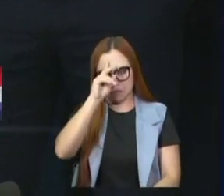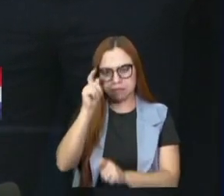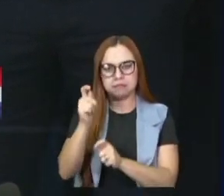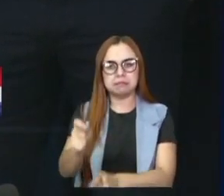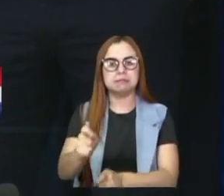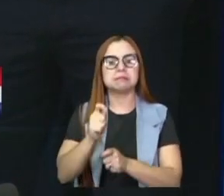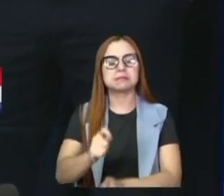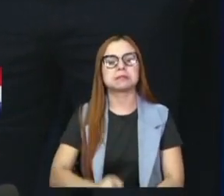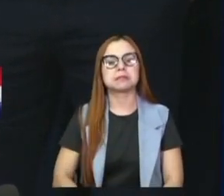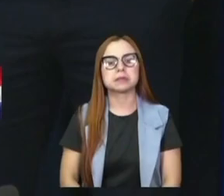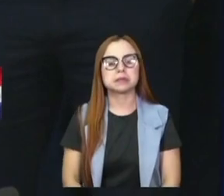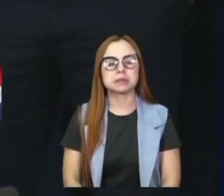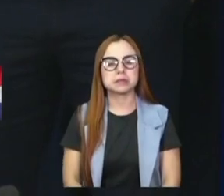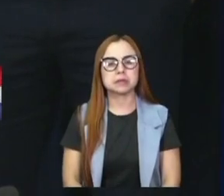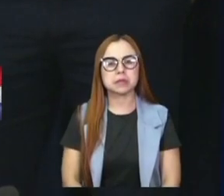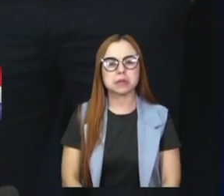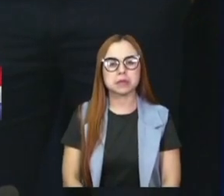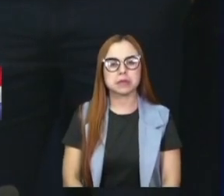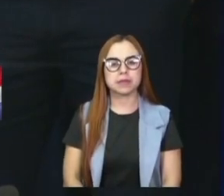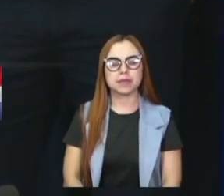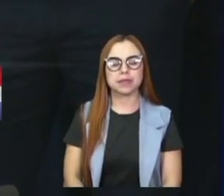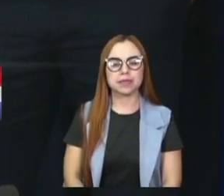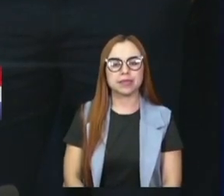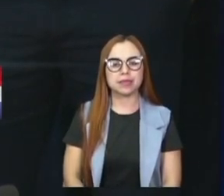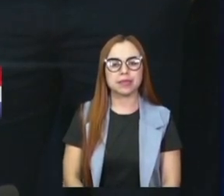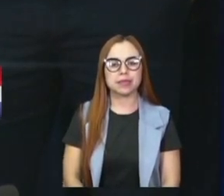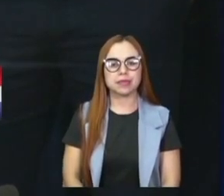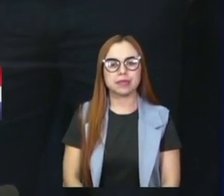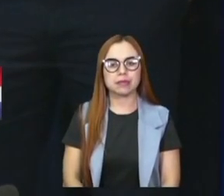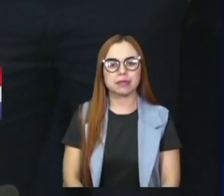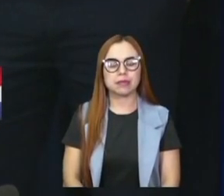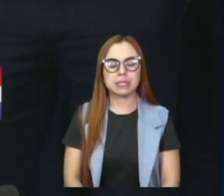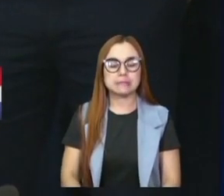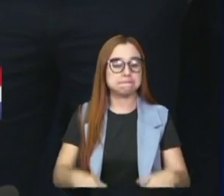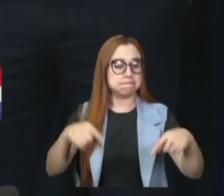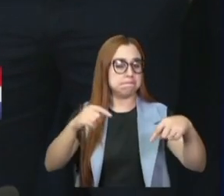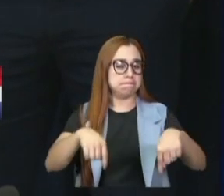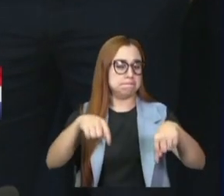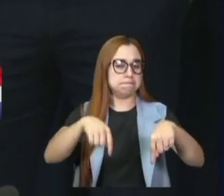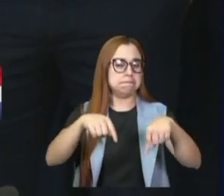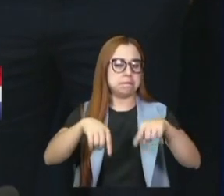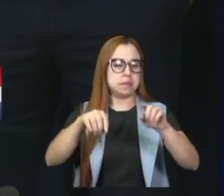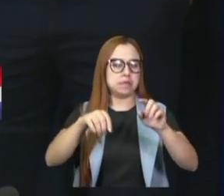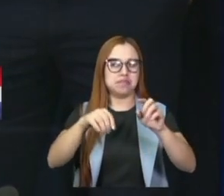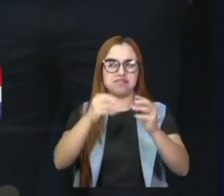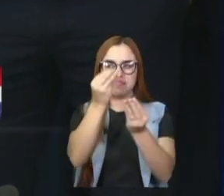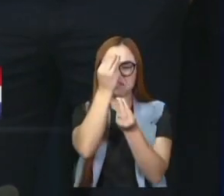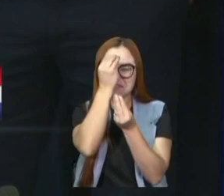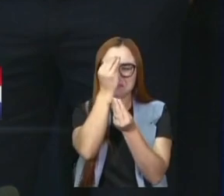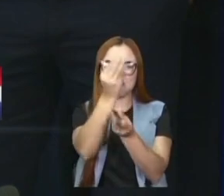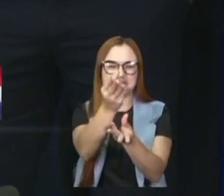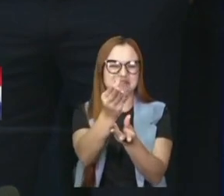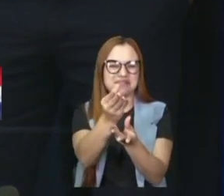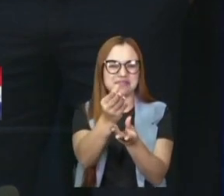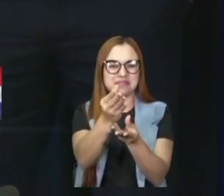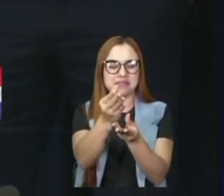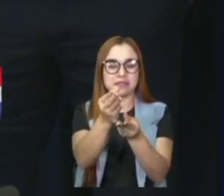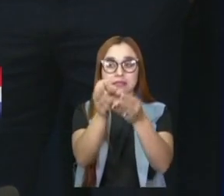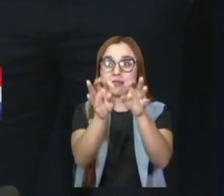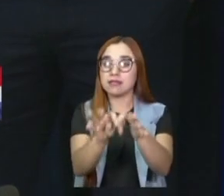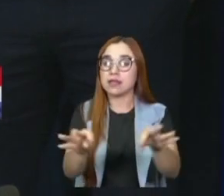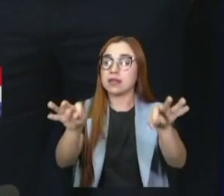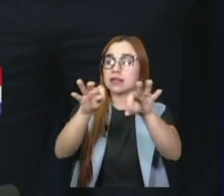muy importante a un profesional que definitivamente nos ayuda siempre a mantener